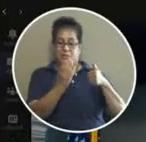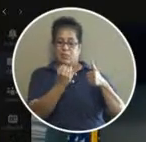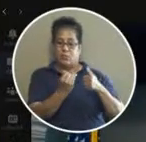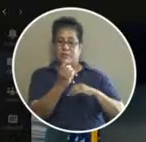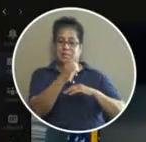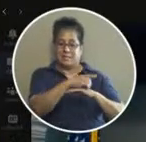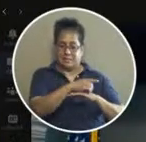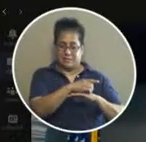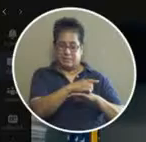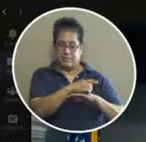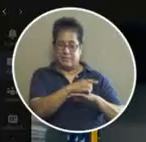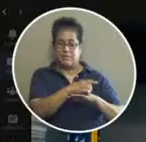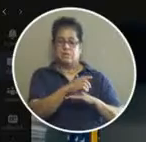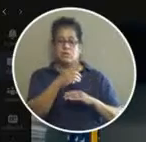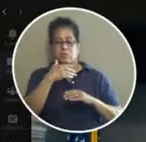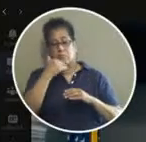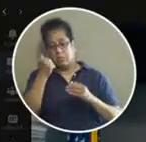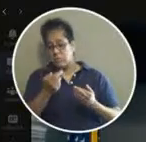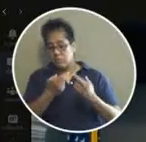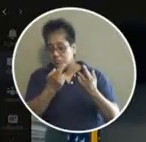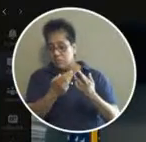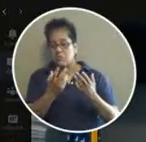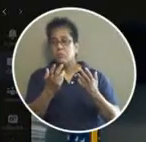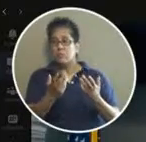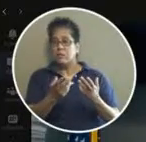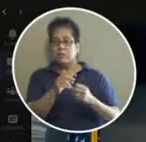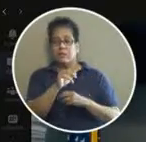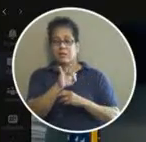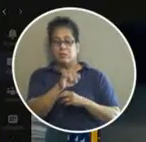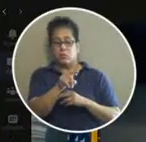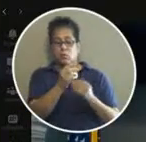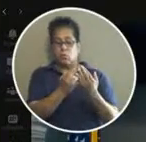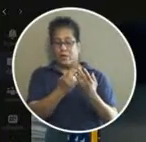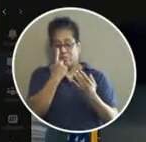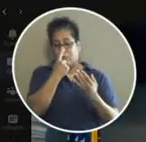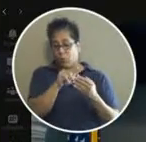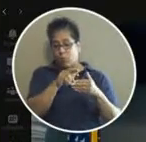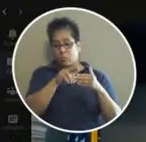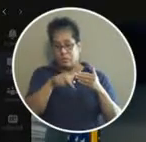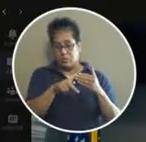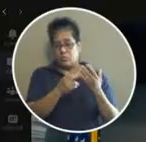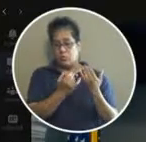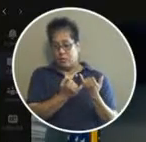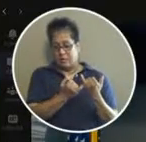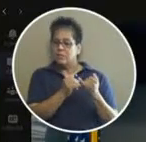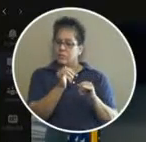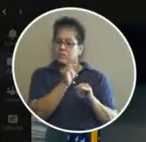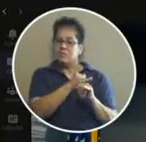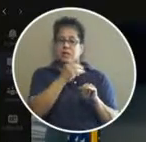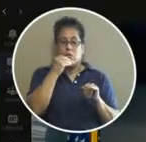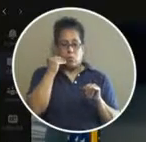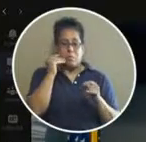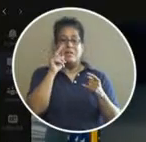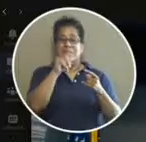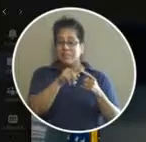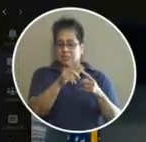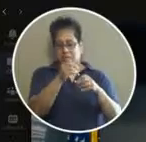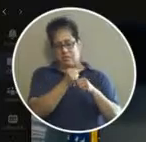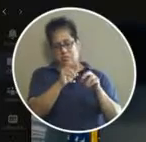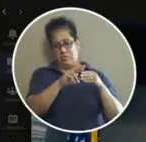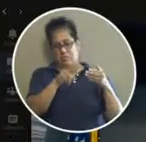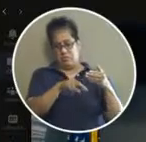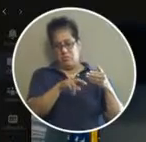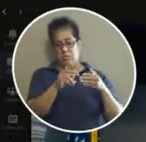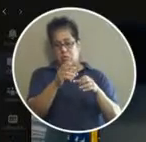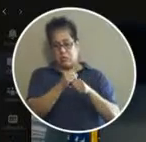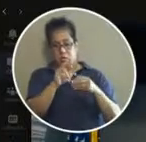mejor recomendación que le tenemos que dar a la población es de que mientras que espera el resultado de su prueba, permanezca en casa. Y ya cuando tenga